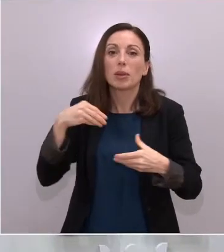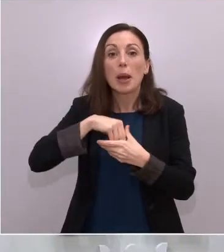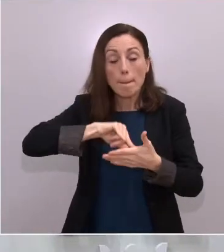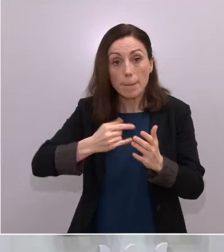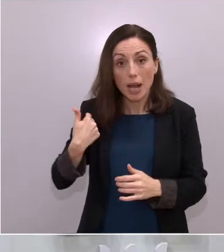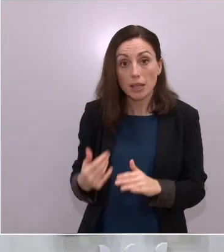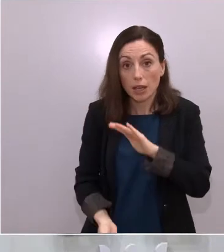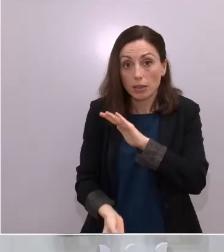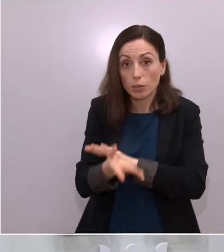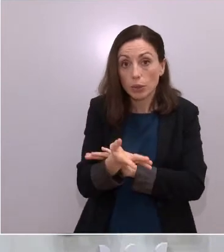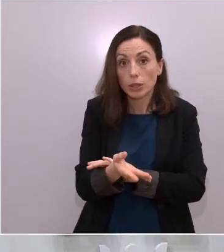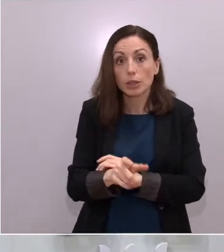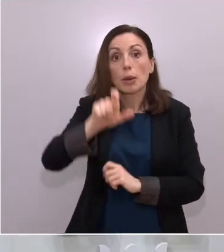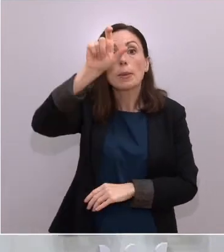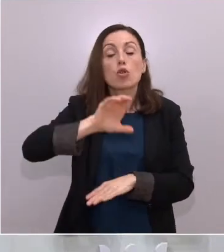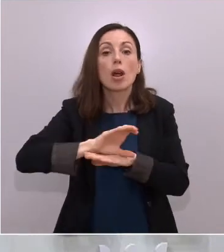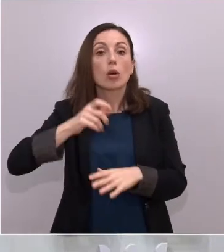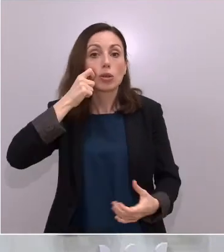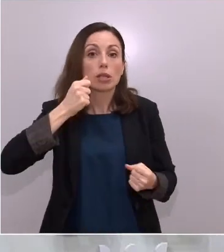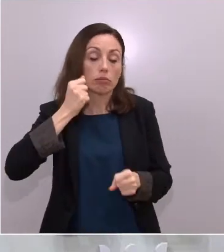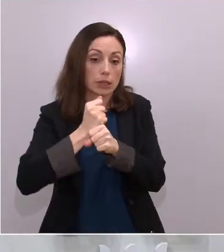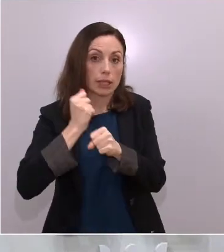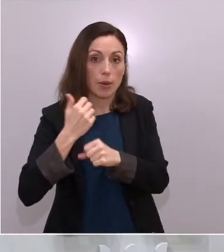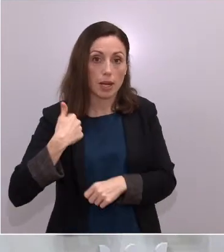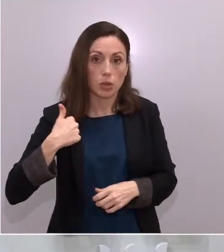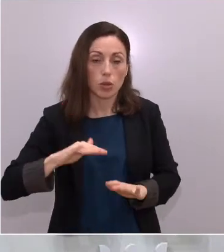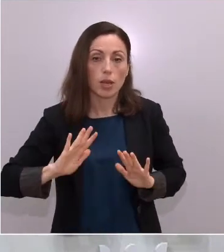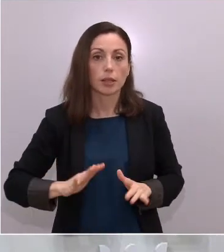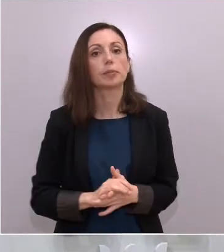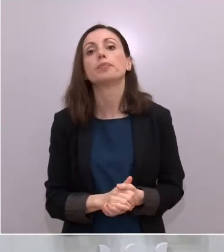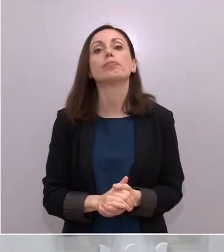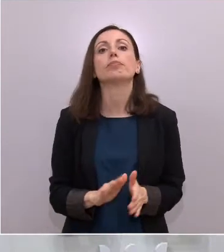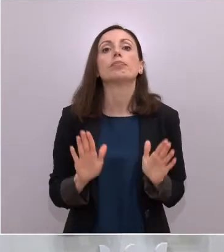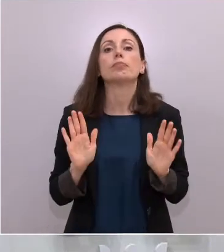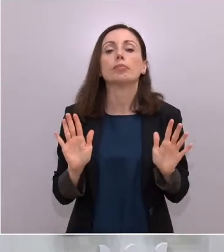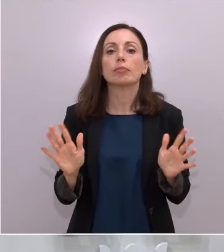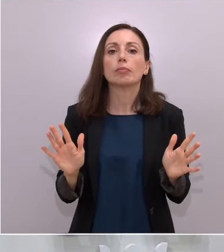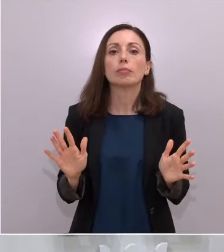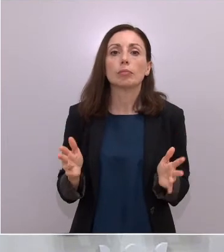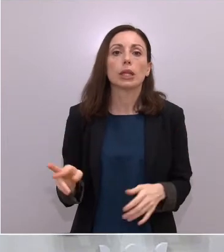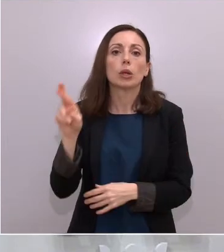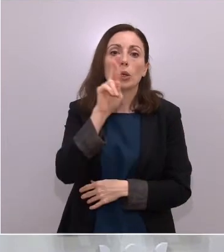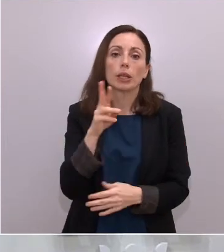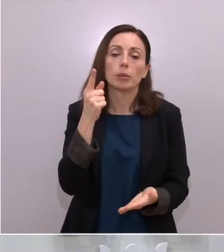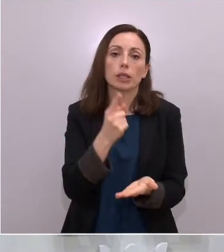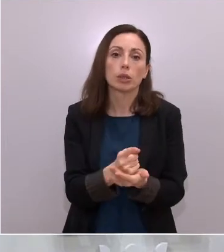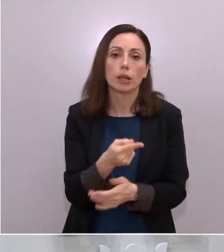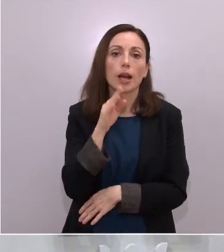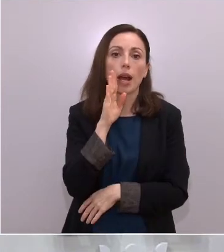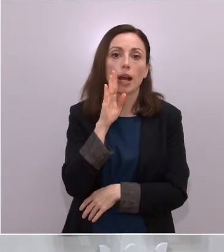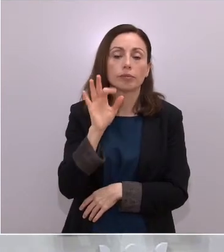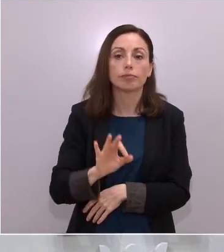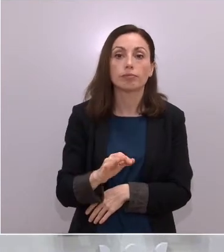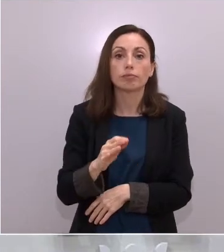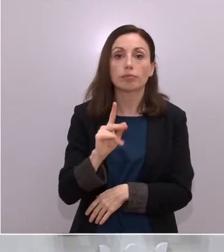Bueno, está el consejero de Salud trabajando en ese plan, pero me voy a reiterar y ahora le daré la